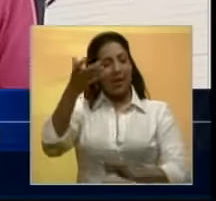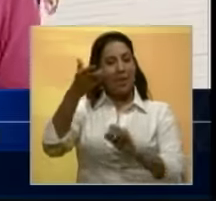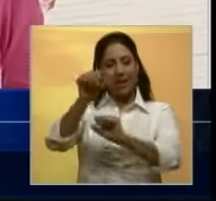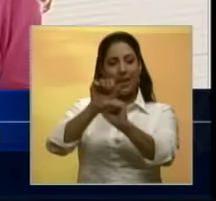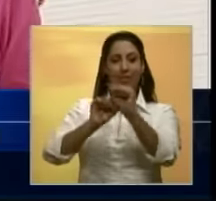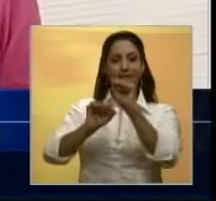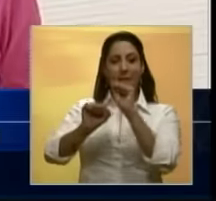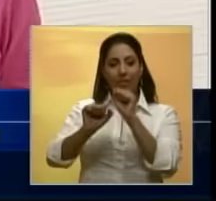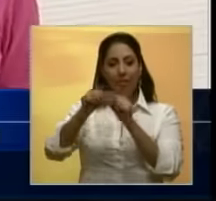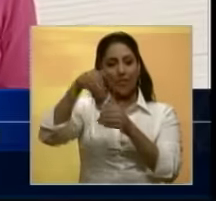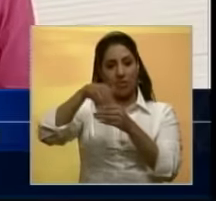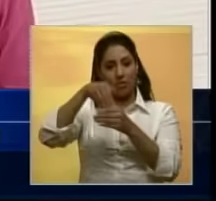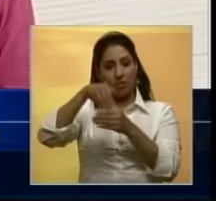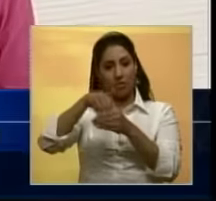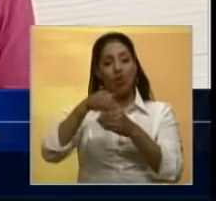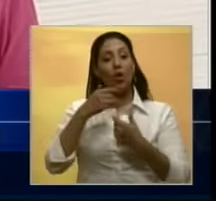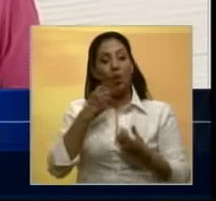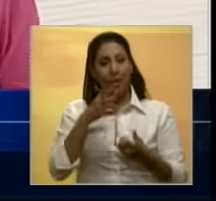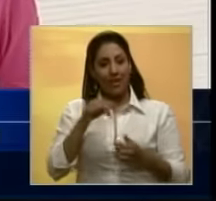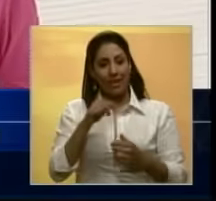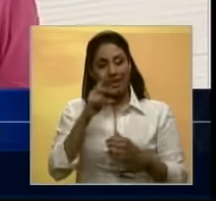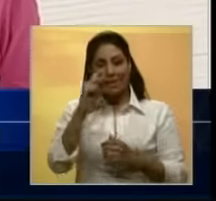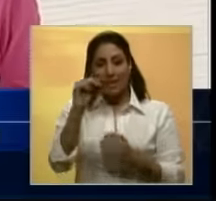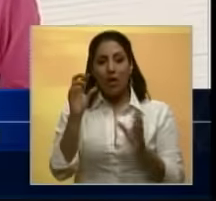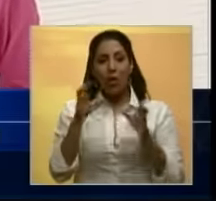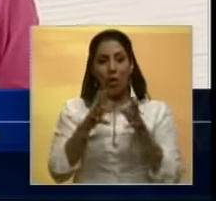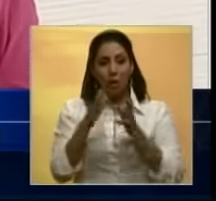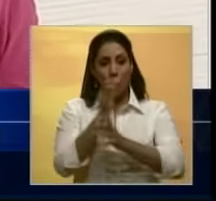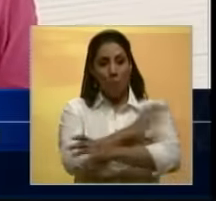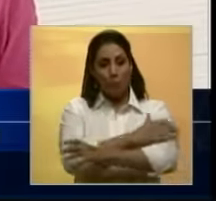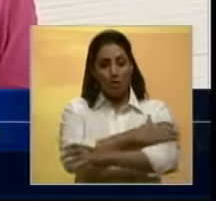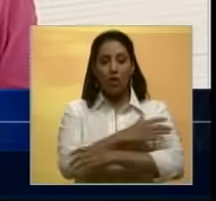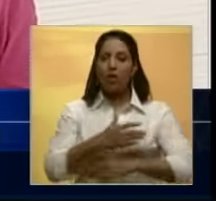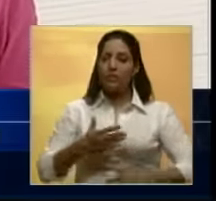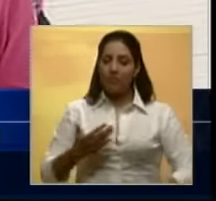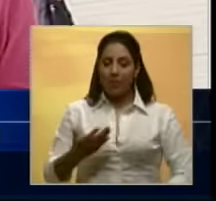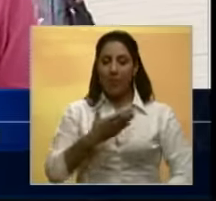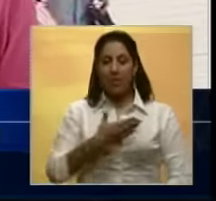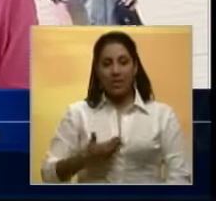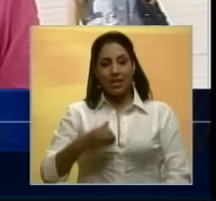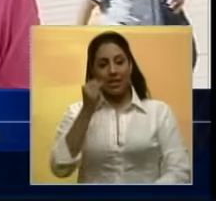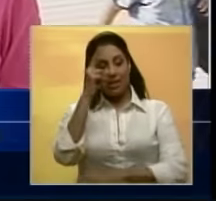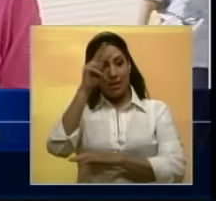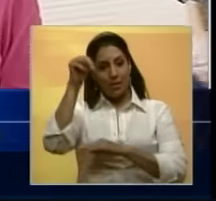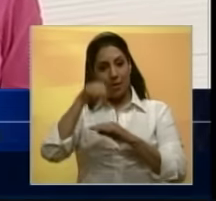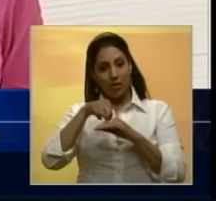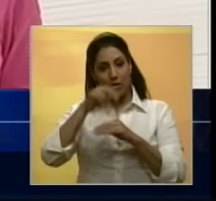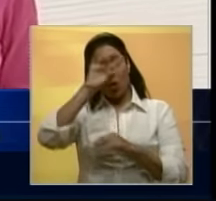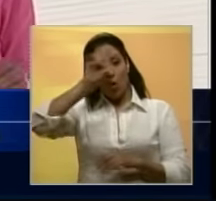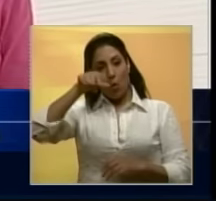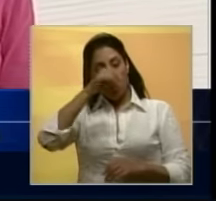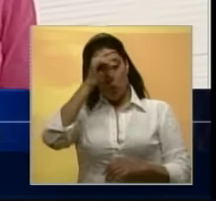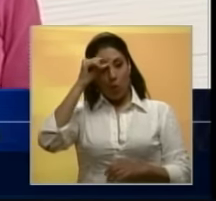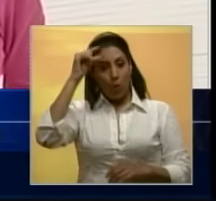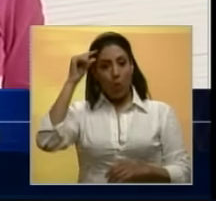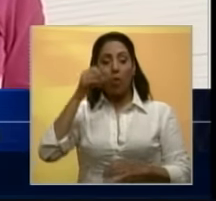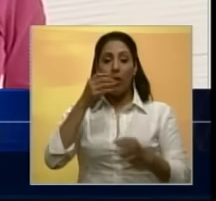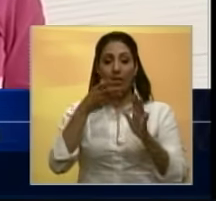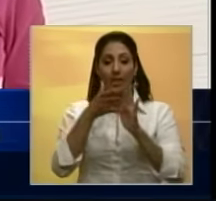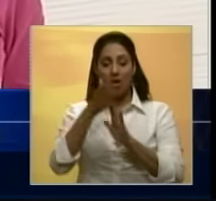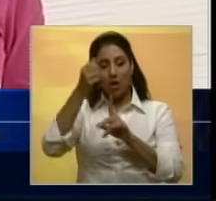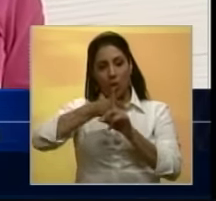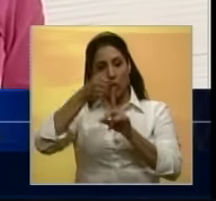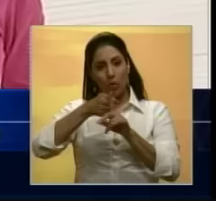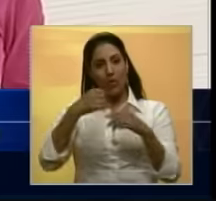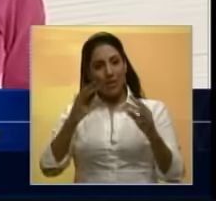defensa del voto. Desde acá salieron dirigentes de oposición, entre ellos el presidente de la Asamblea Nacional, Julio Borges, quien aseguró que